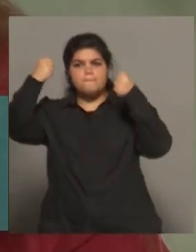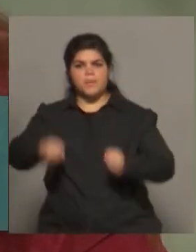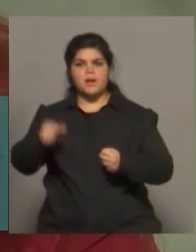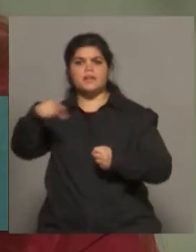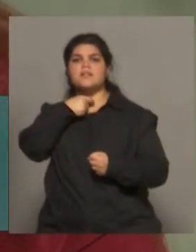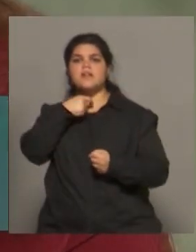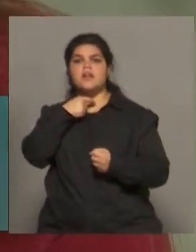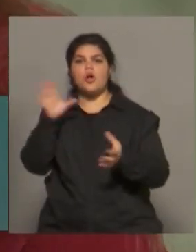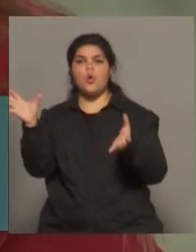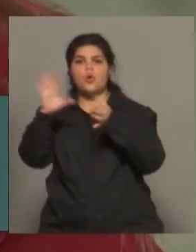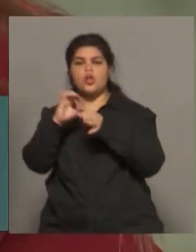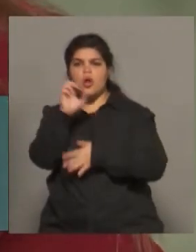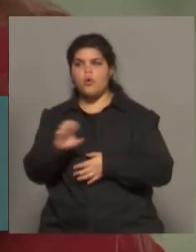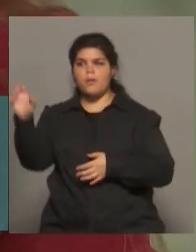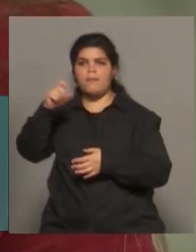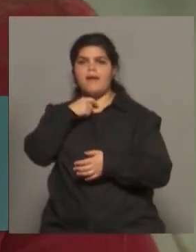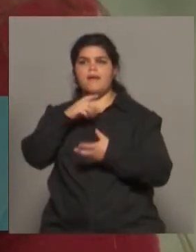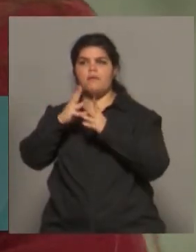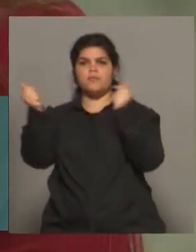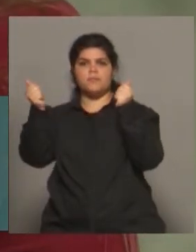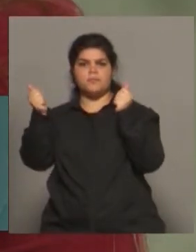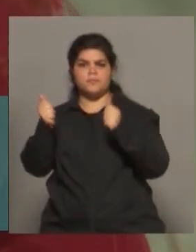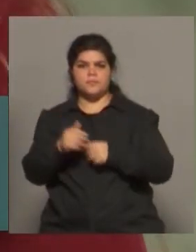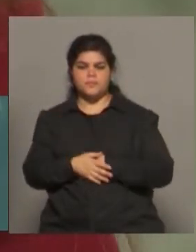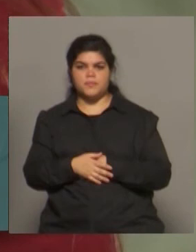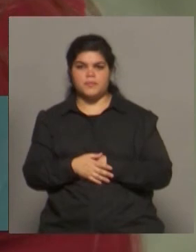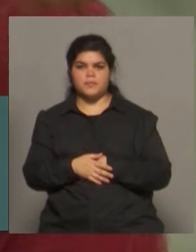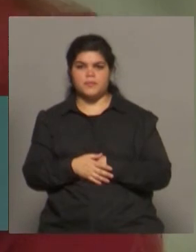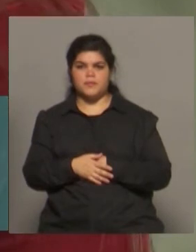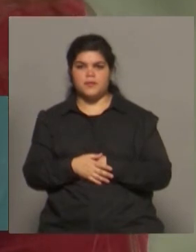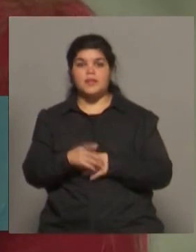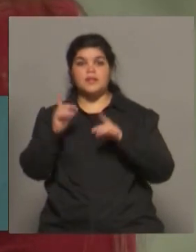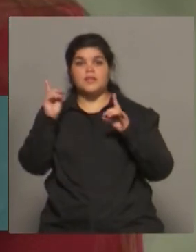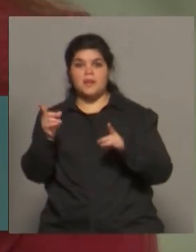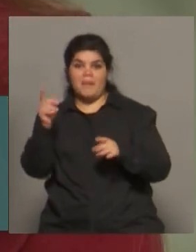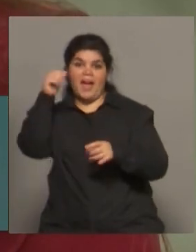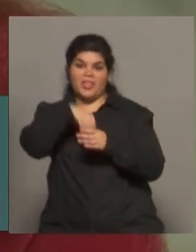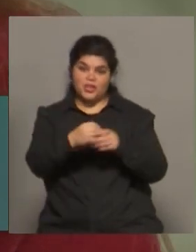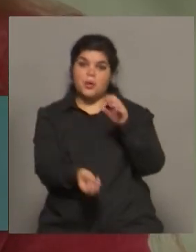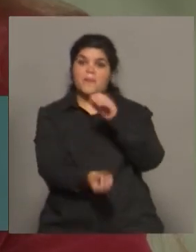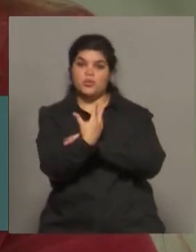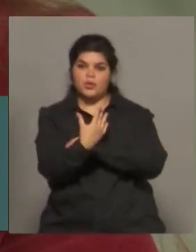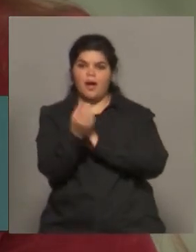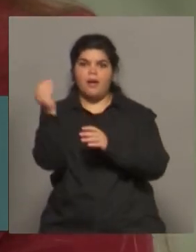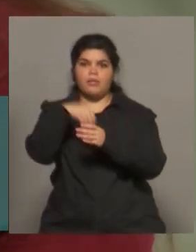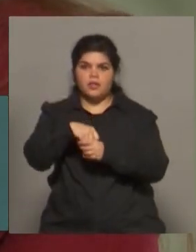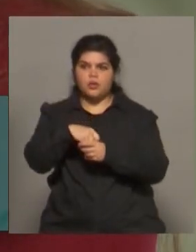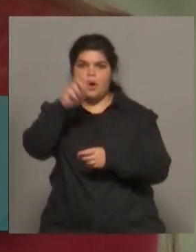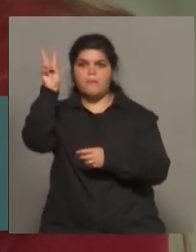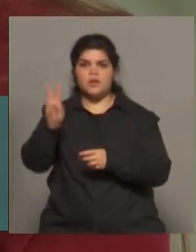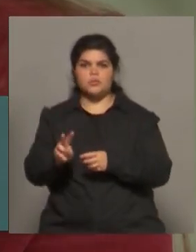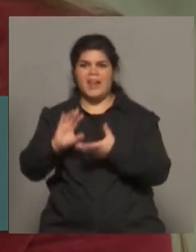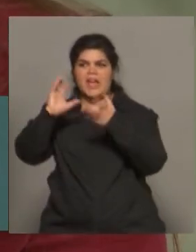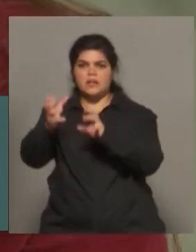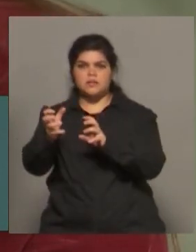Unión Europea. Y como estos, bueno, también tenemos dentro del Mercosur la crisis de Venezuela. Pero todos estos